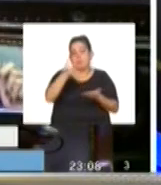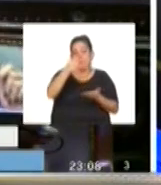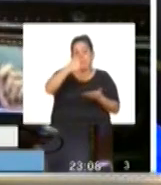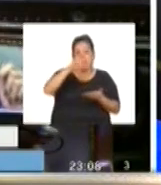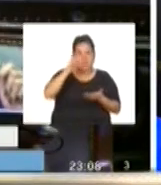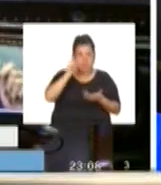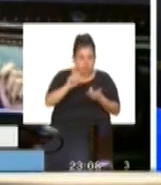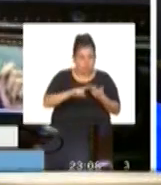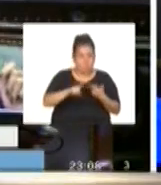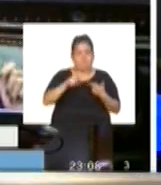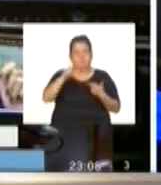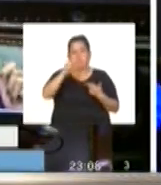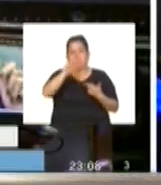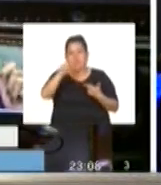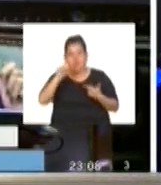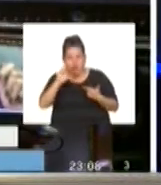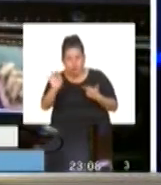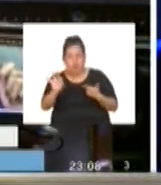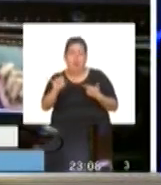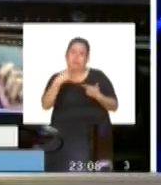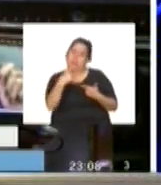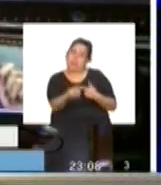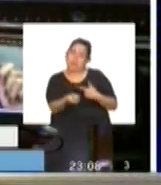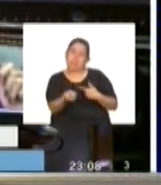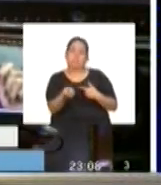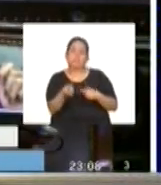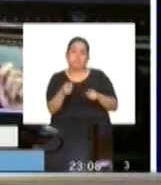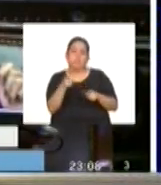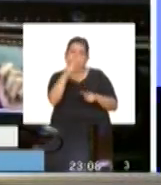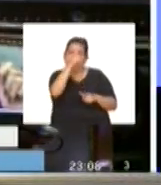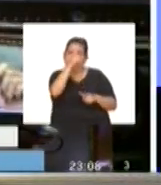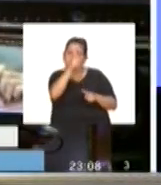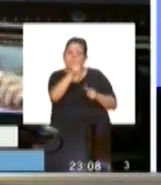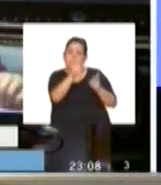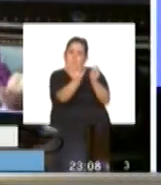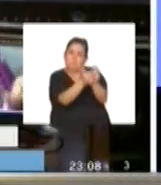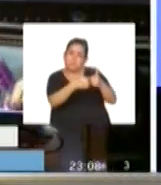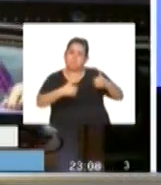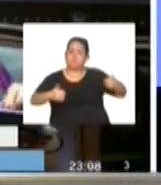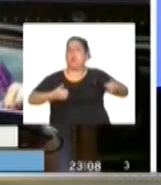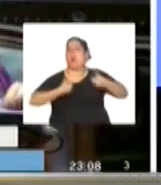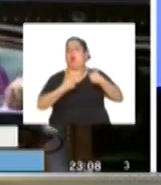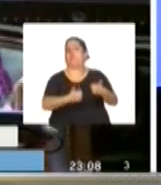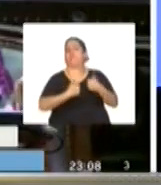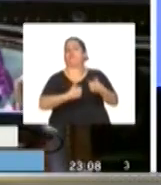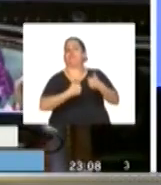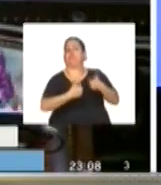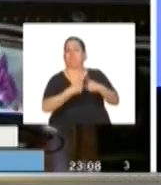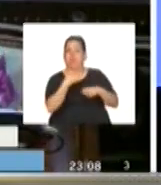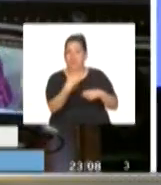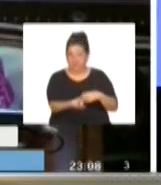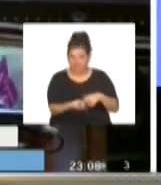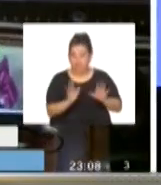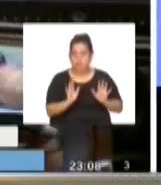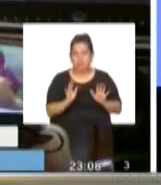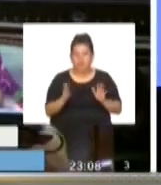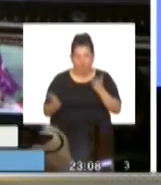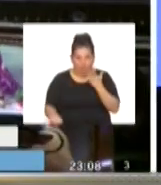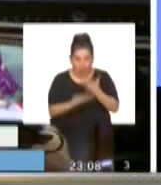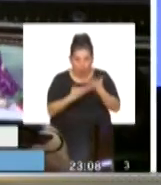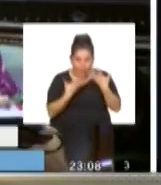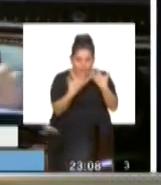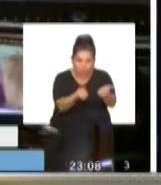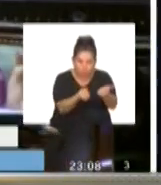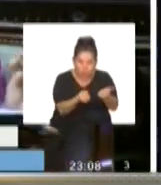sacar al control de la Bullrich, la cuestión represiva, la cuestión de la gendarmería, en reconoció realidad, su